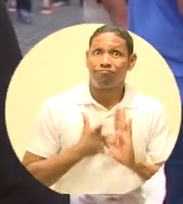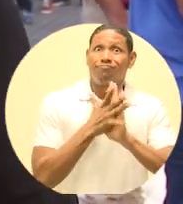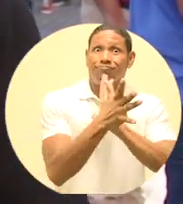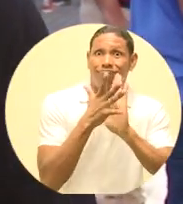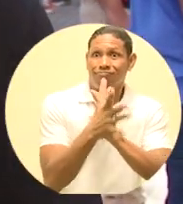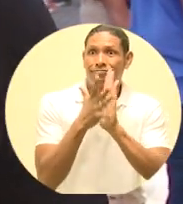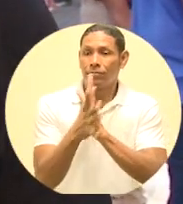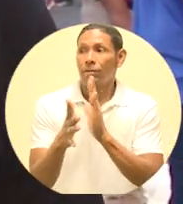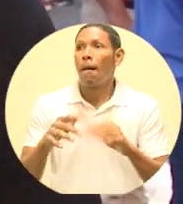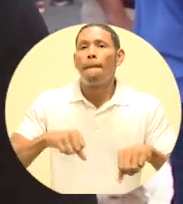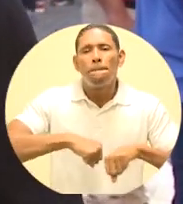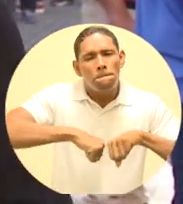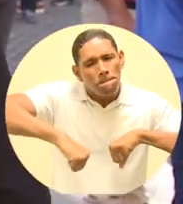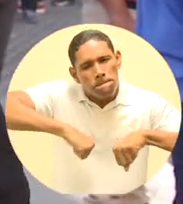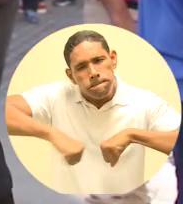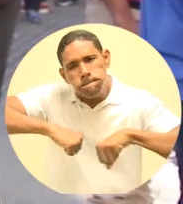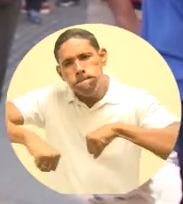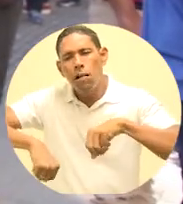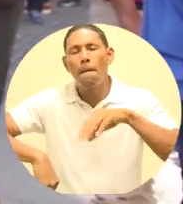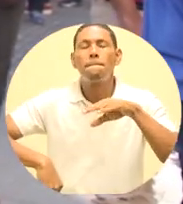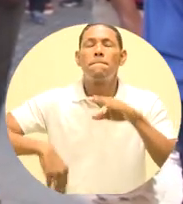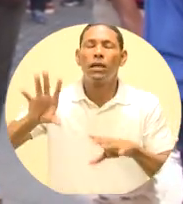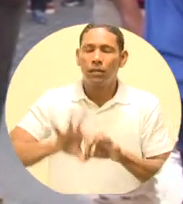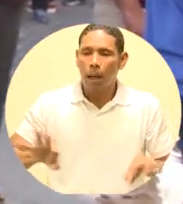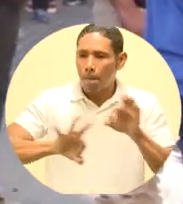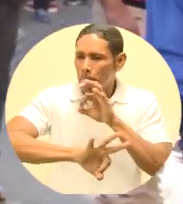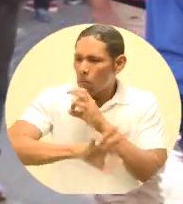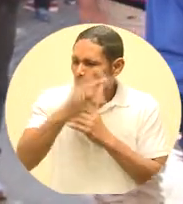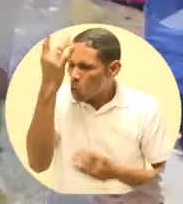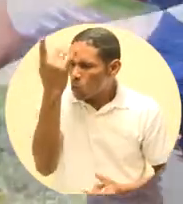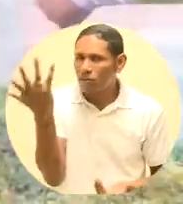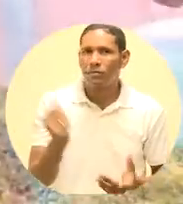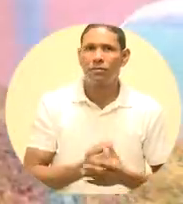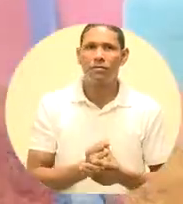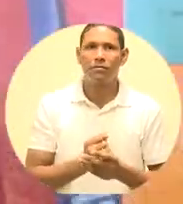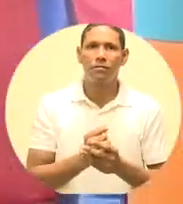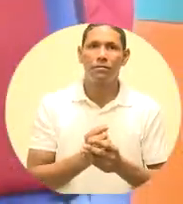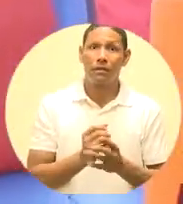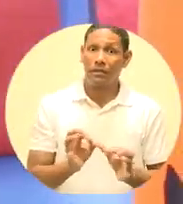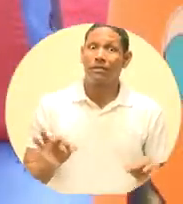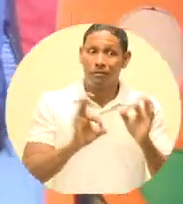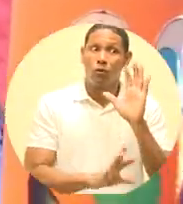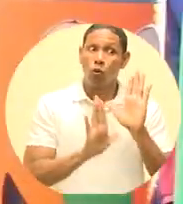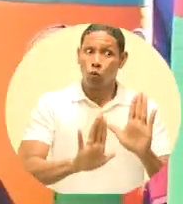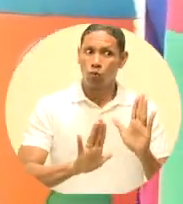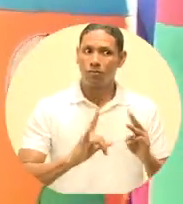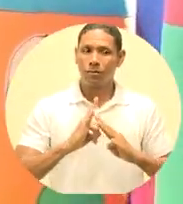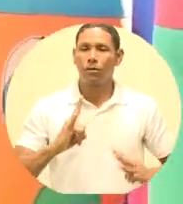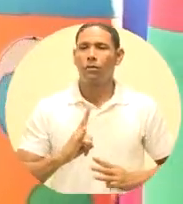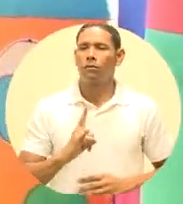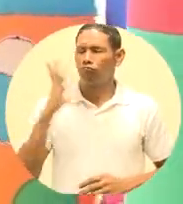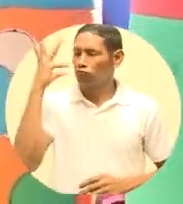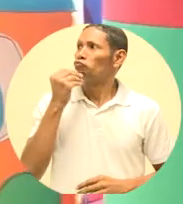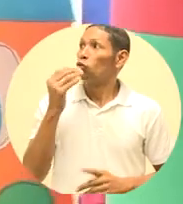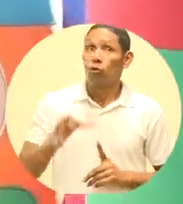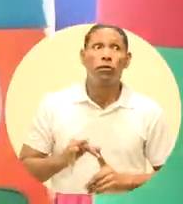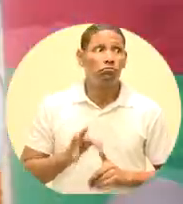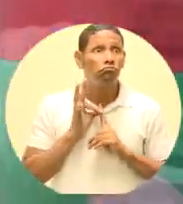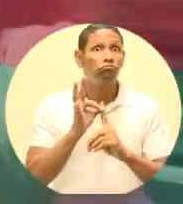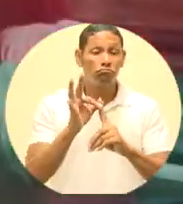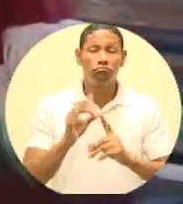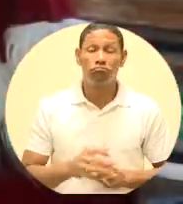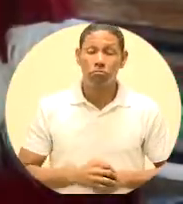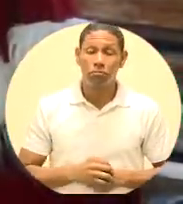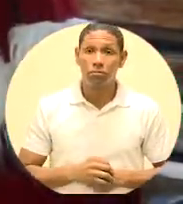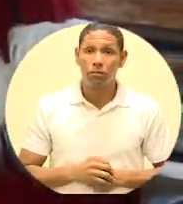importante resaltar esta gran actividad como es el reconocimiento de los valores institucionales. Bien bonito,